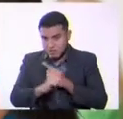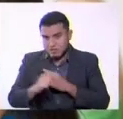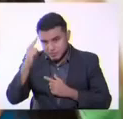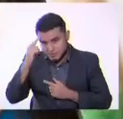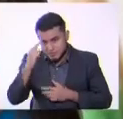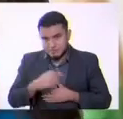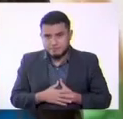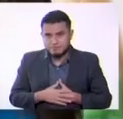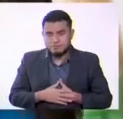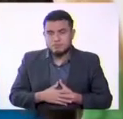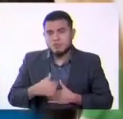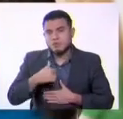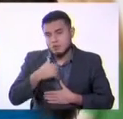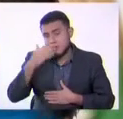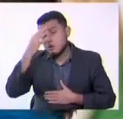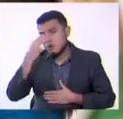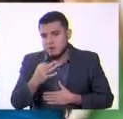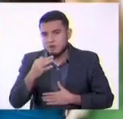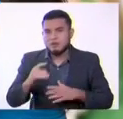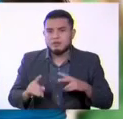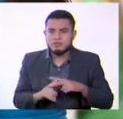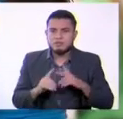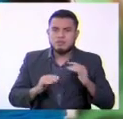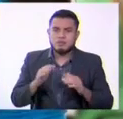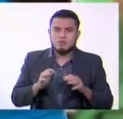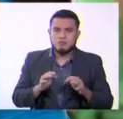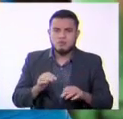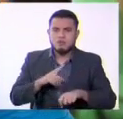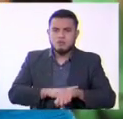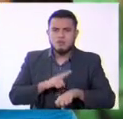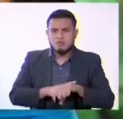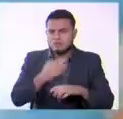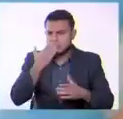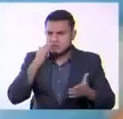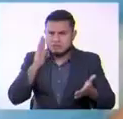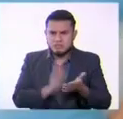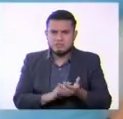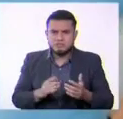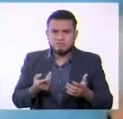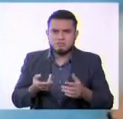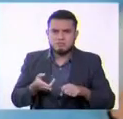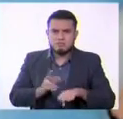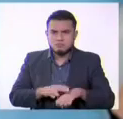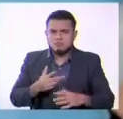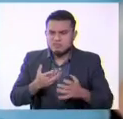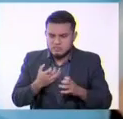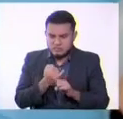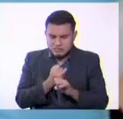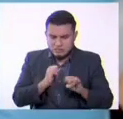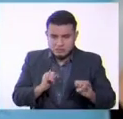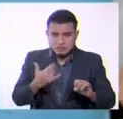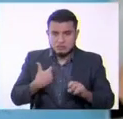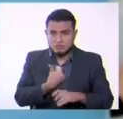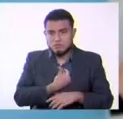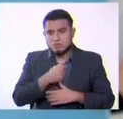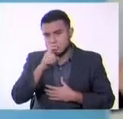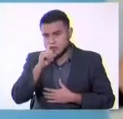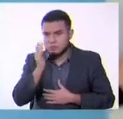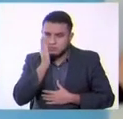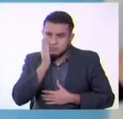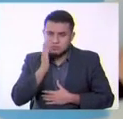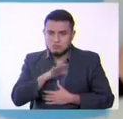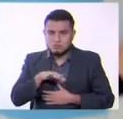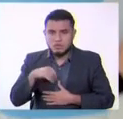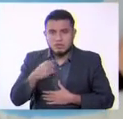lo que yo creo. Va a haber un momento también de rebeldía natural en donde vamos a tratar de ser independientes de nuestros referentes adultos. ¿Se